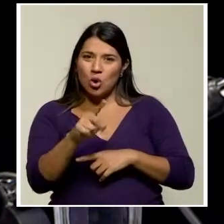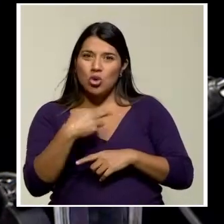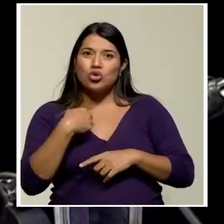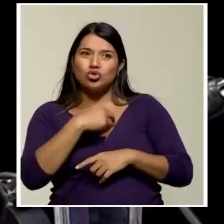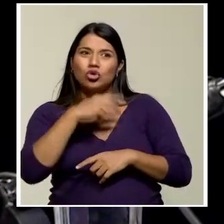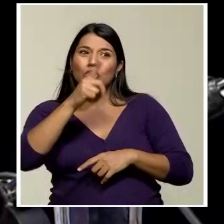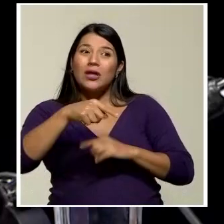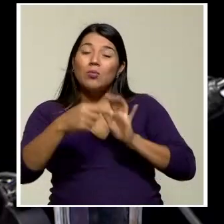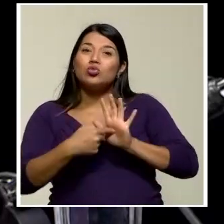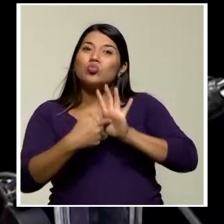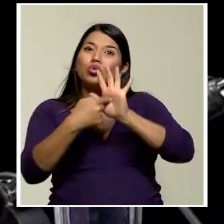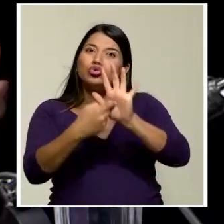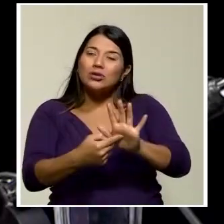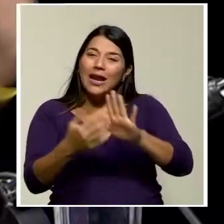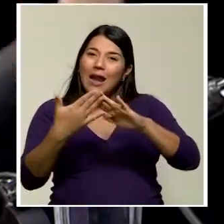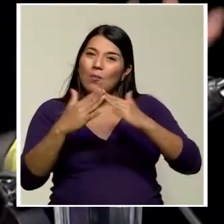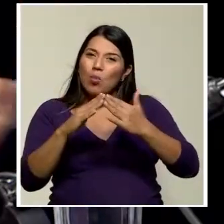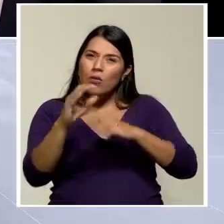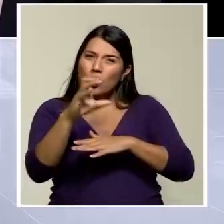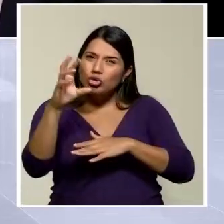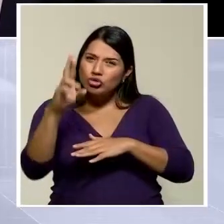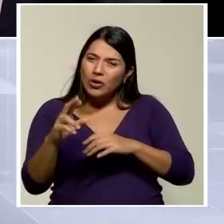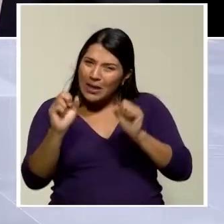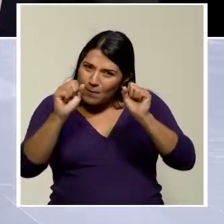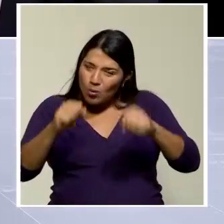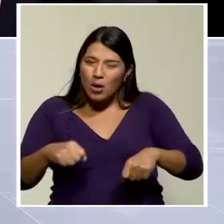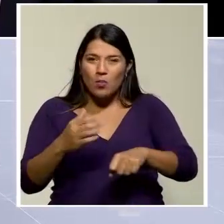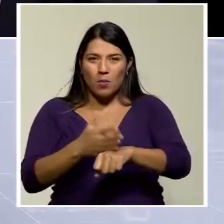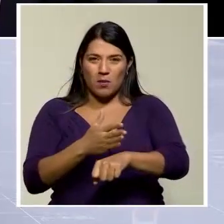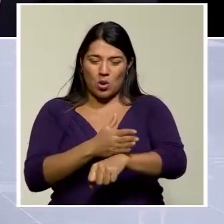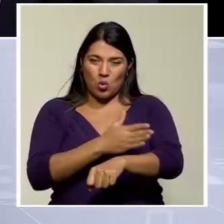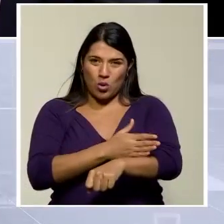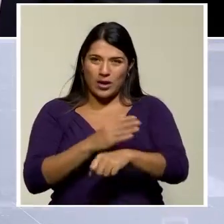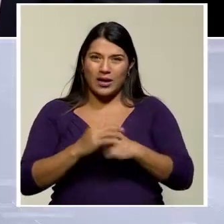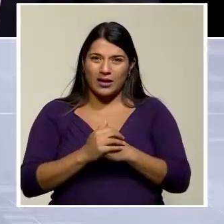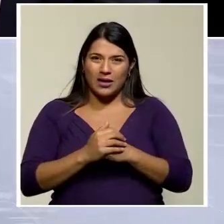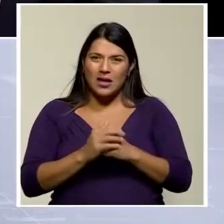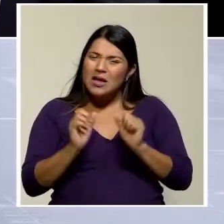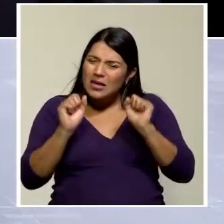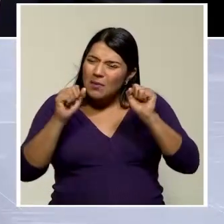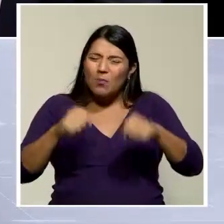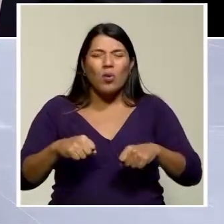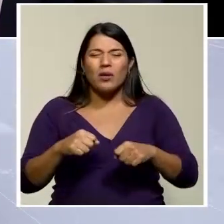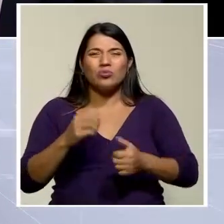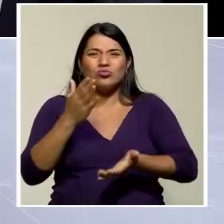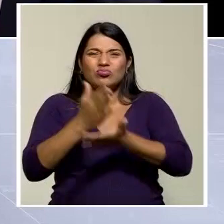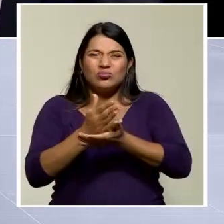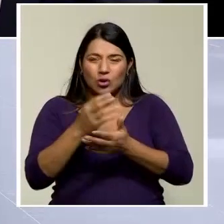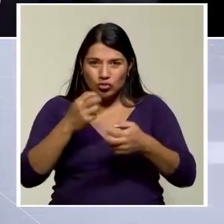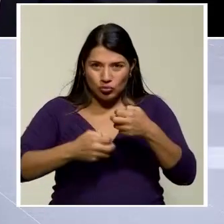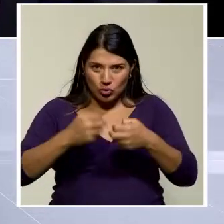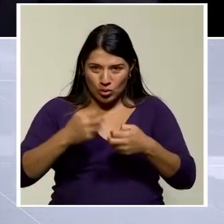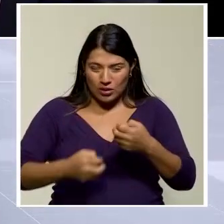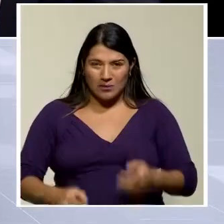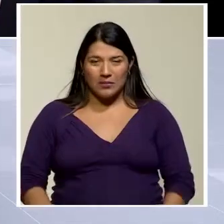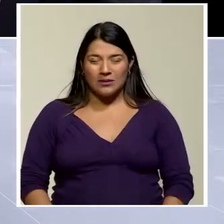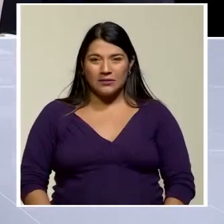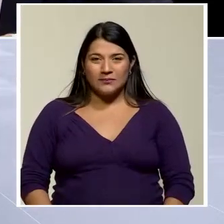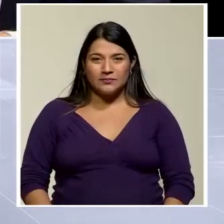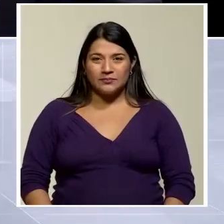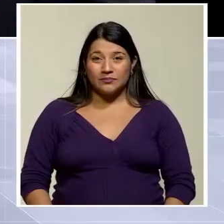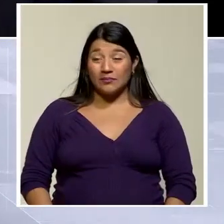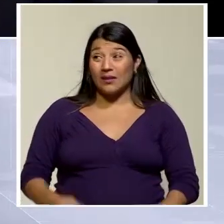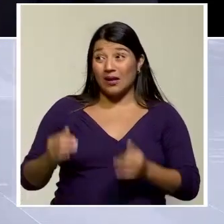pueblo de Costa Rica que hay posibilidades de salir de este hueco, de salir de estas múltiples crisis que nos han juntado. Es